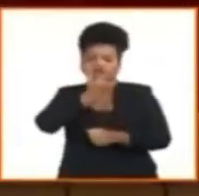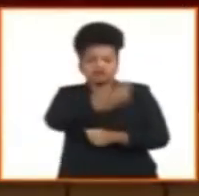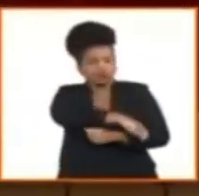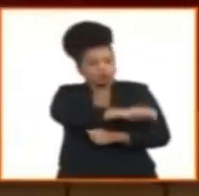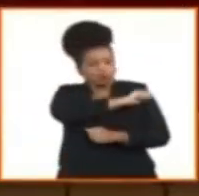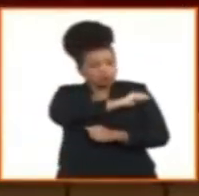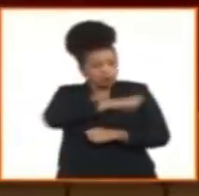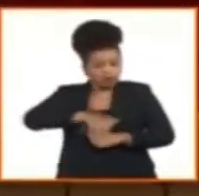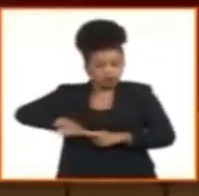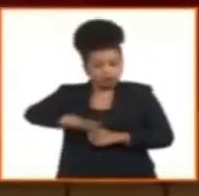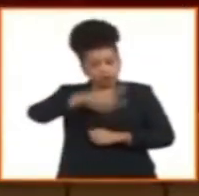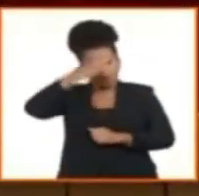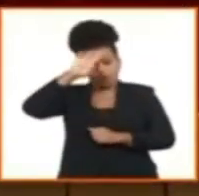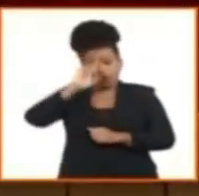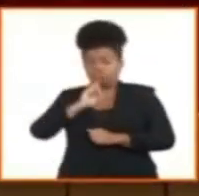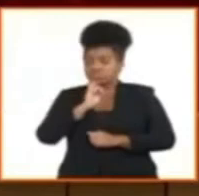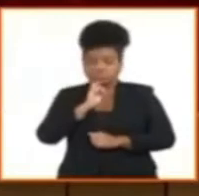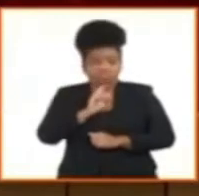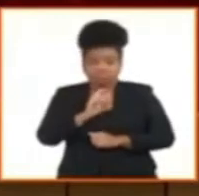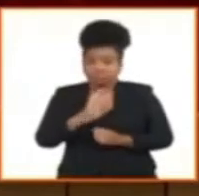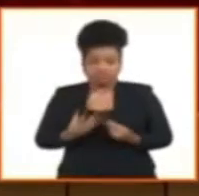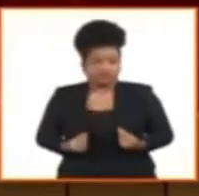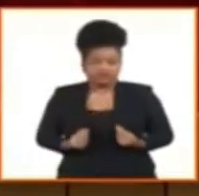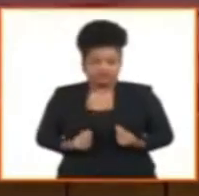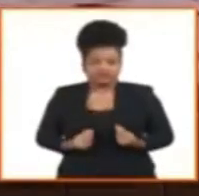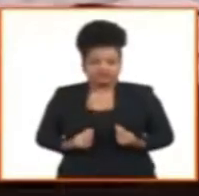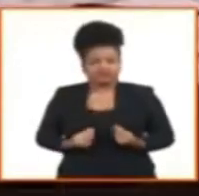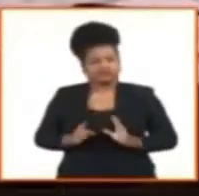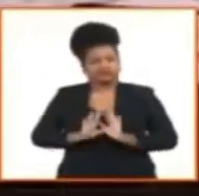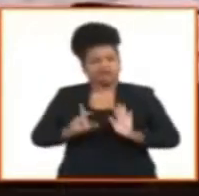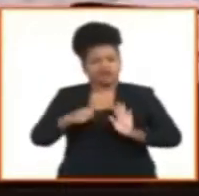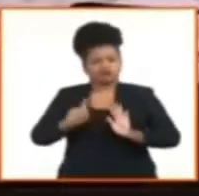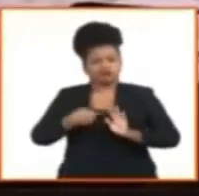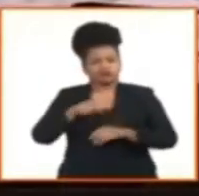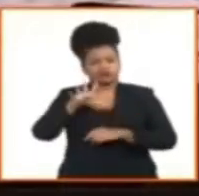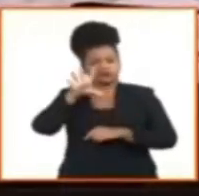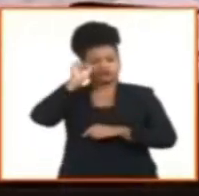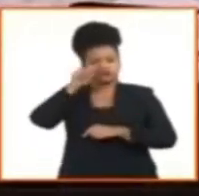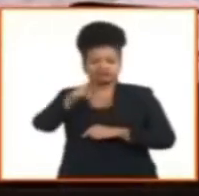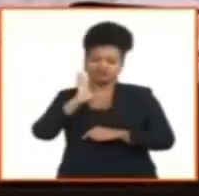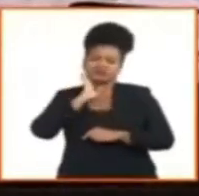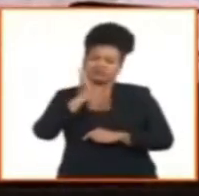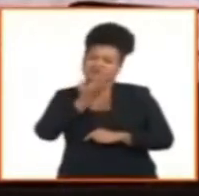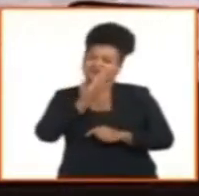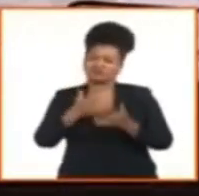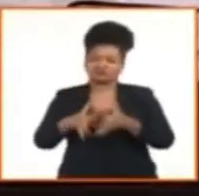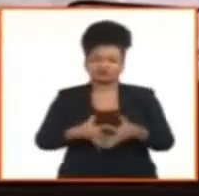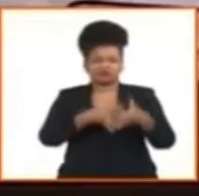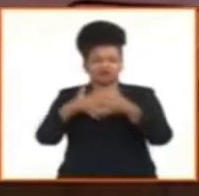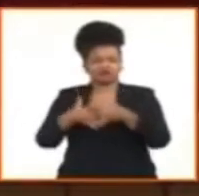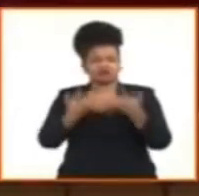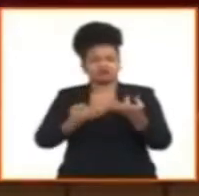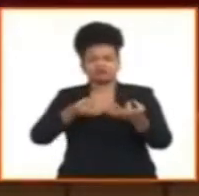población. Es difícil entonces no darse cuenta de la incoherencia e hipocresía entre sus declaraciones